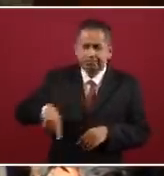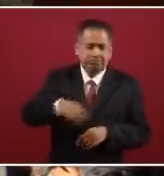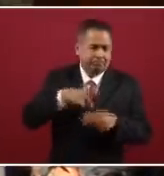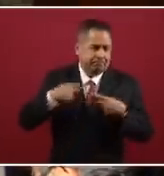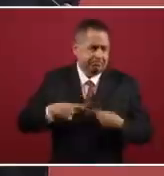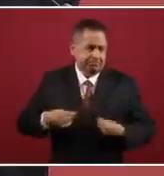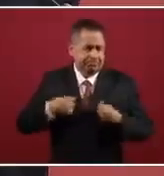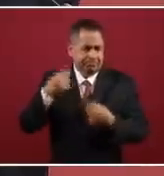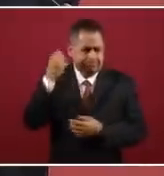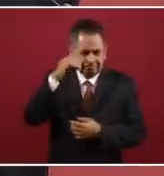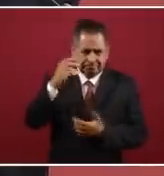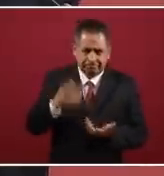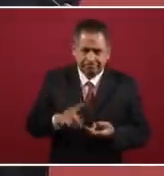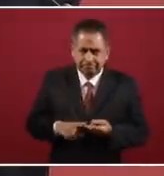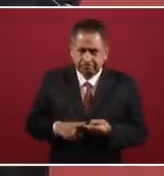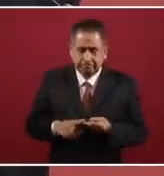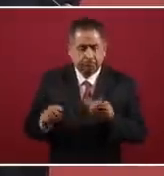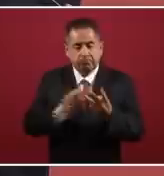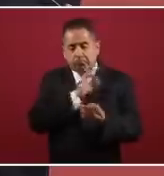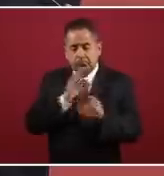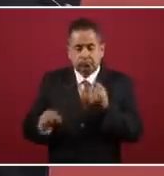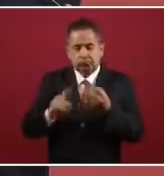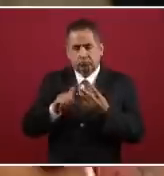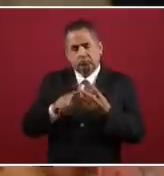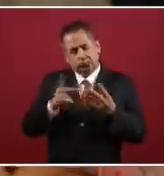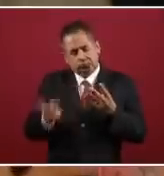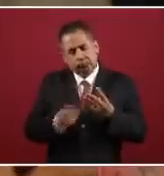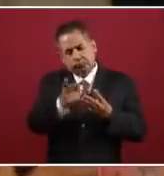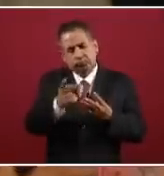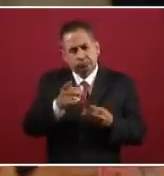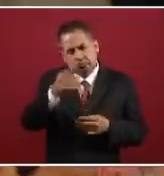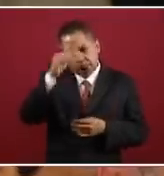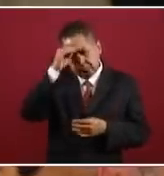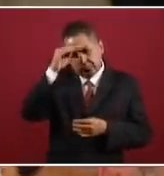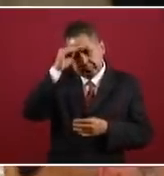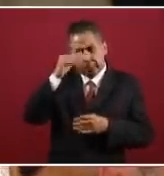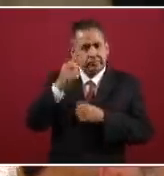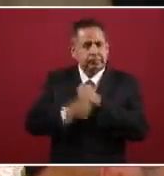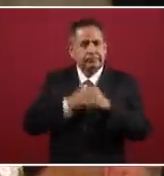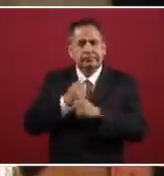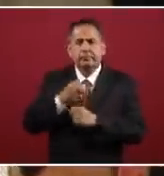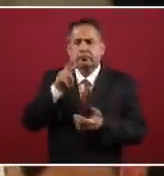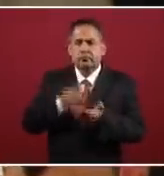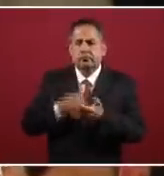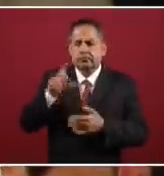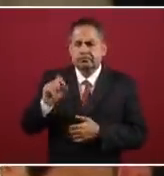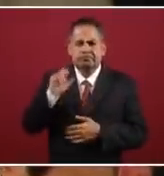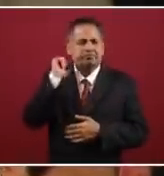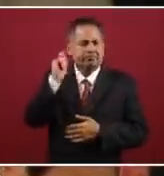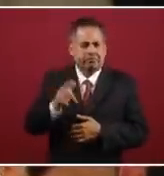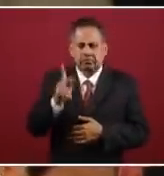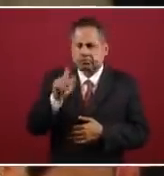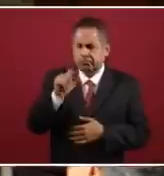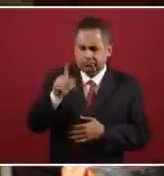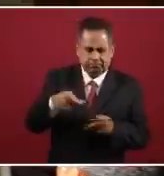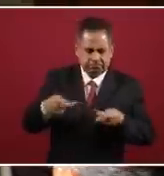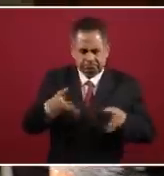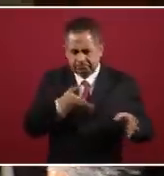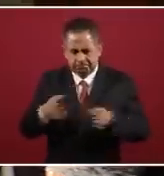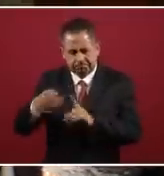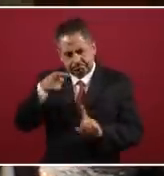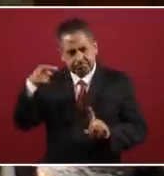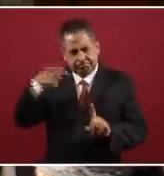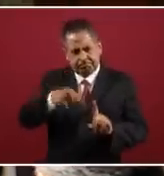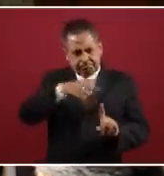oaxaqueños. Y la última pregunta que yo le planteo, ¿considera usted en el 2020 algún plan de desarrollo concreto para